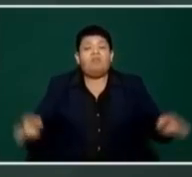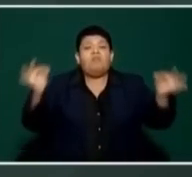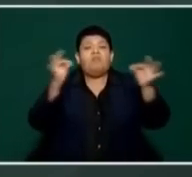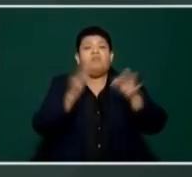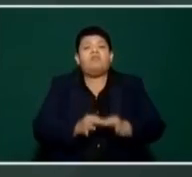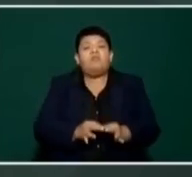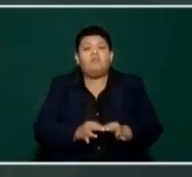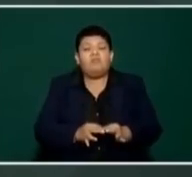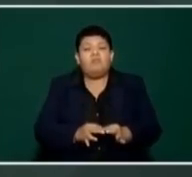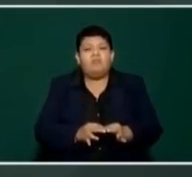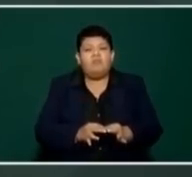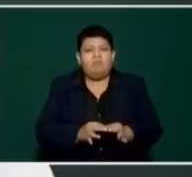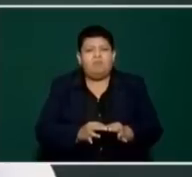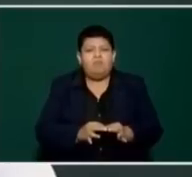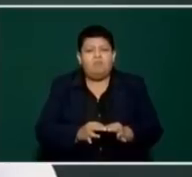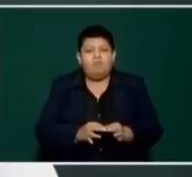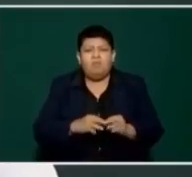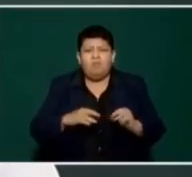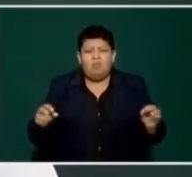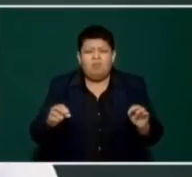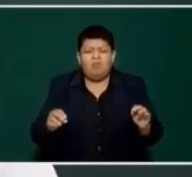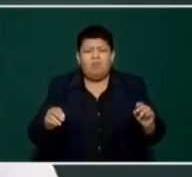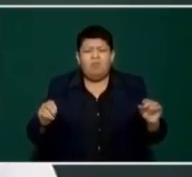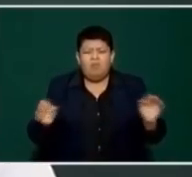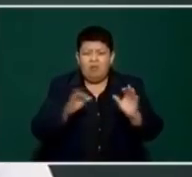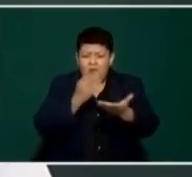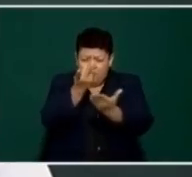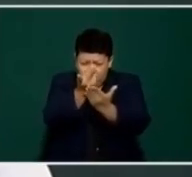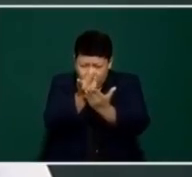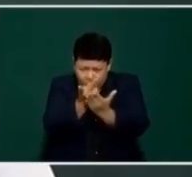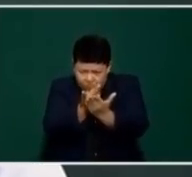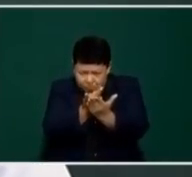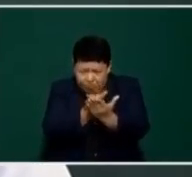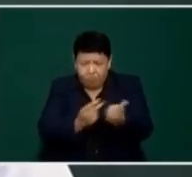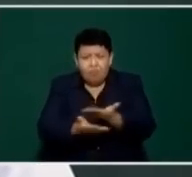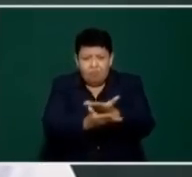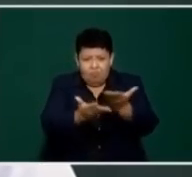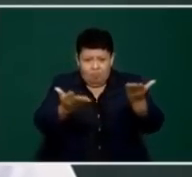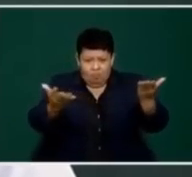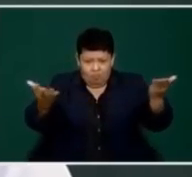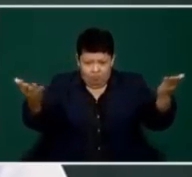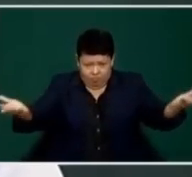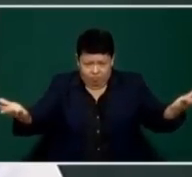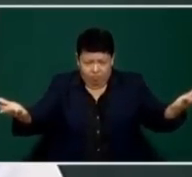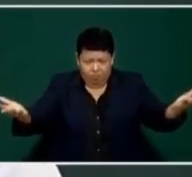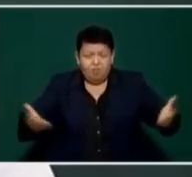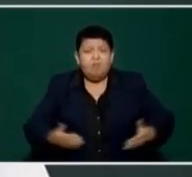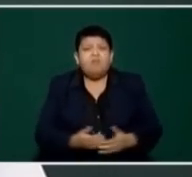salir con un esquema promocional que nos permita mostrarlo